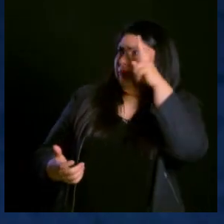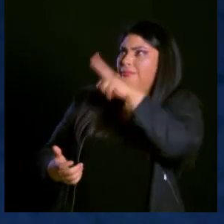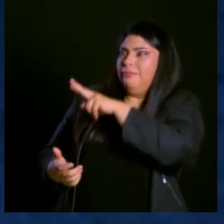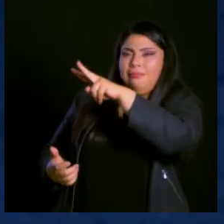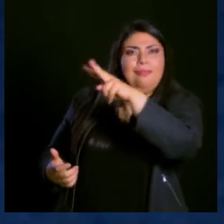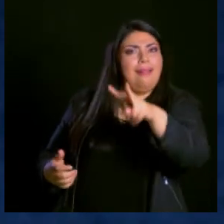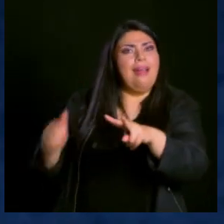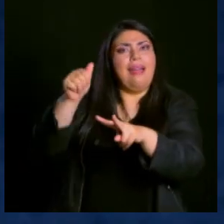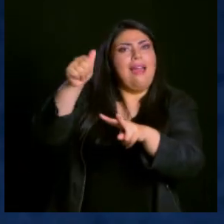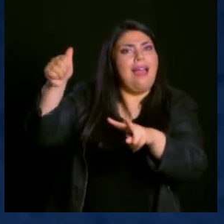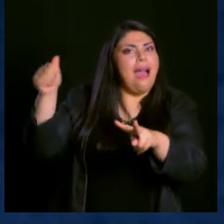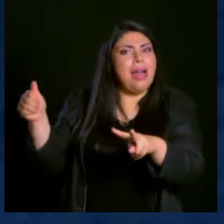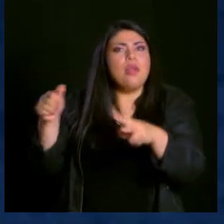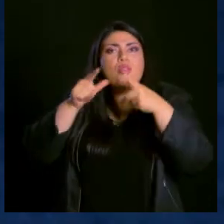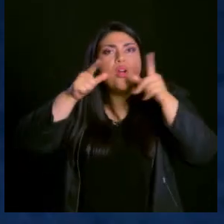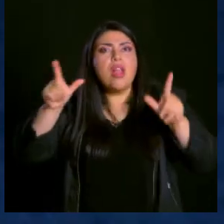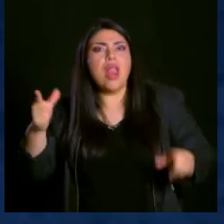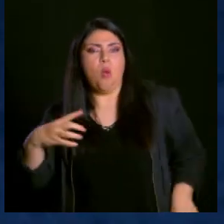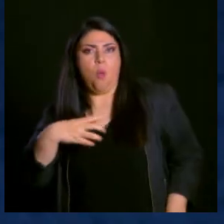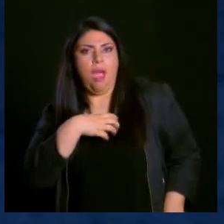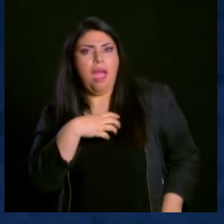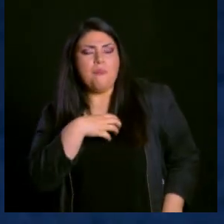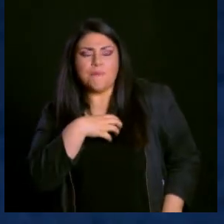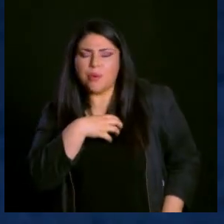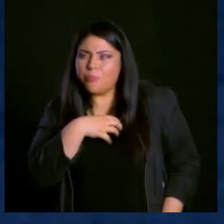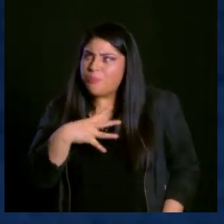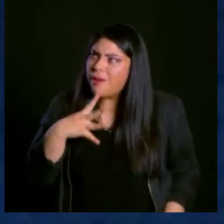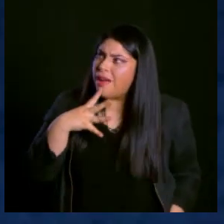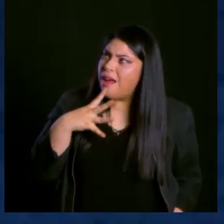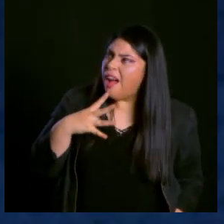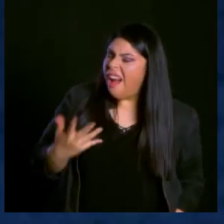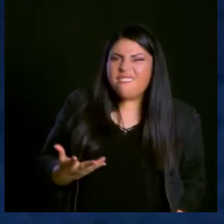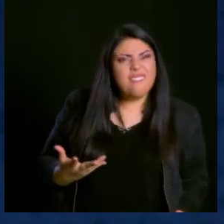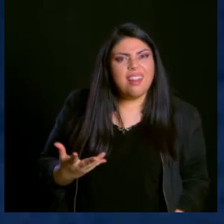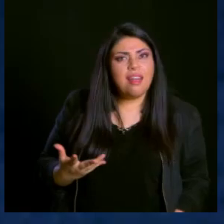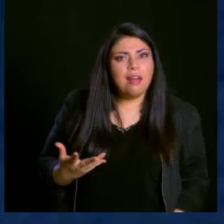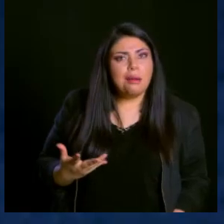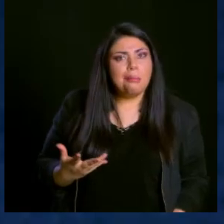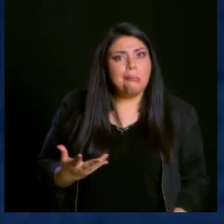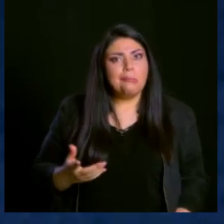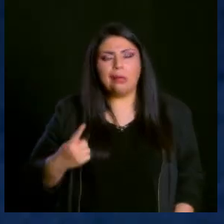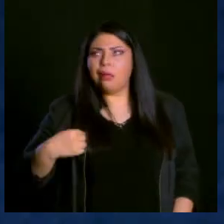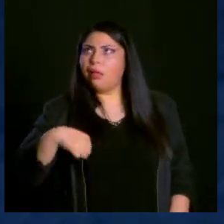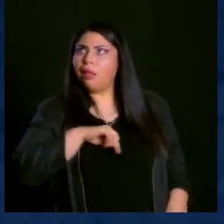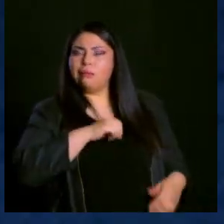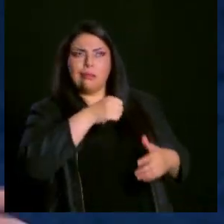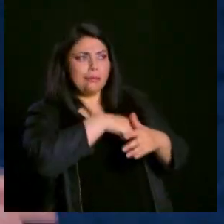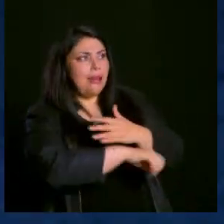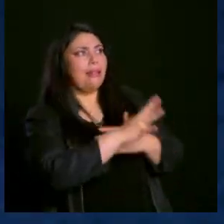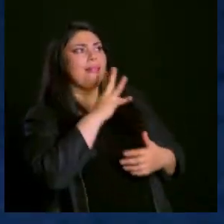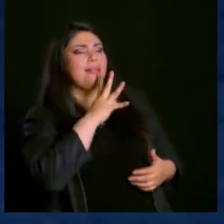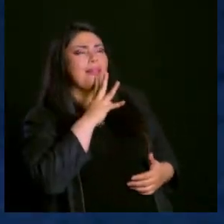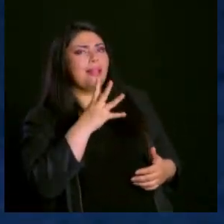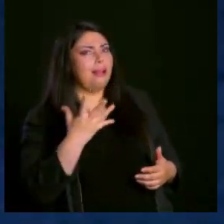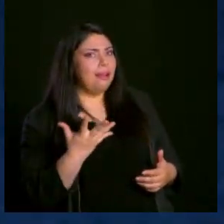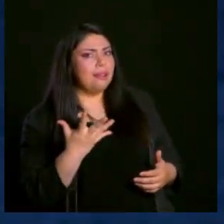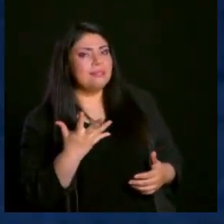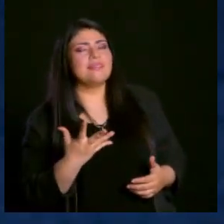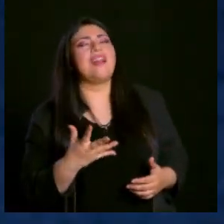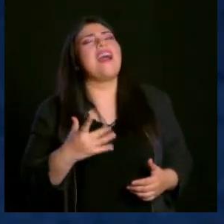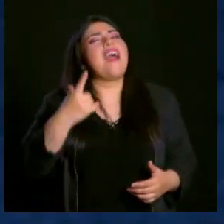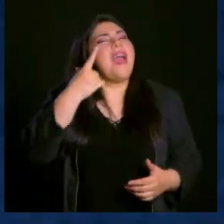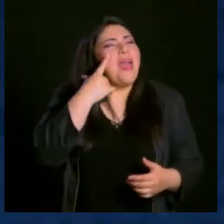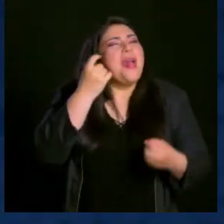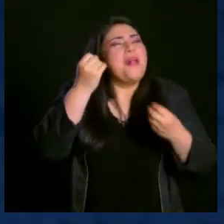uno en nuestra lengua en que la en que hemos nacido Entonces yo quiero hacer esta diferenciación y quiero